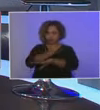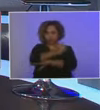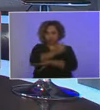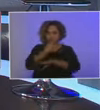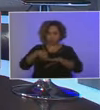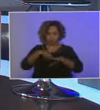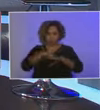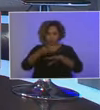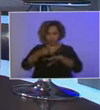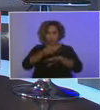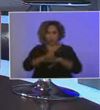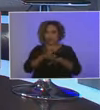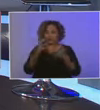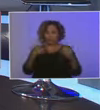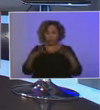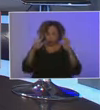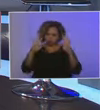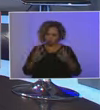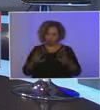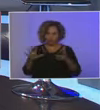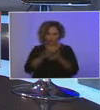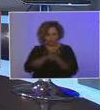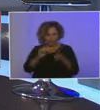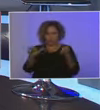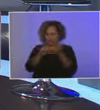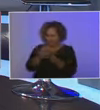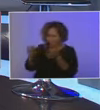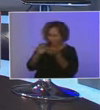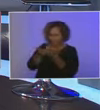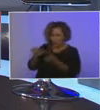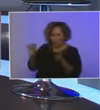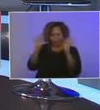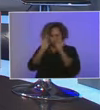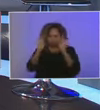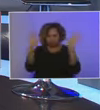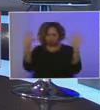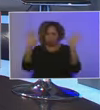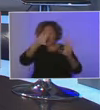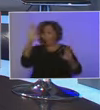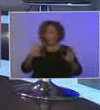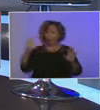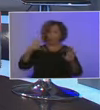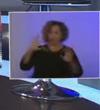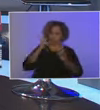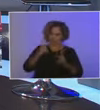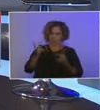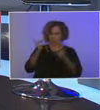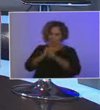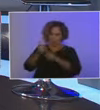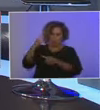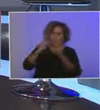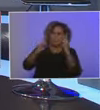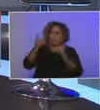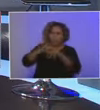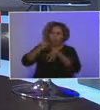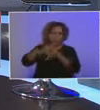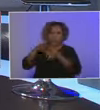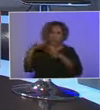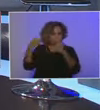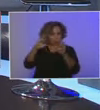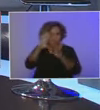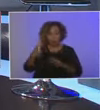nuestra isla de forma increíble. Los daños fueron dramáticos, nunca antes vistos en Puerto Rico. Y el análisis es qué ha